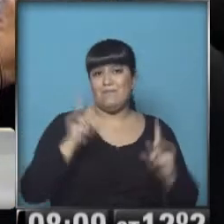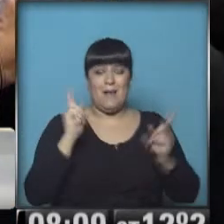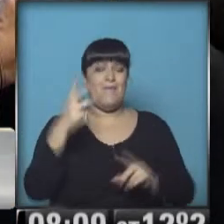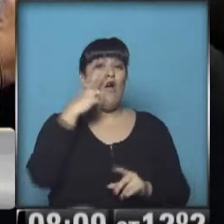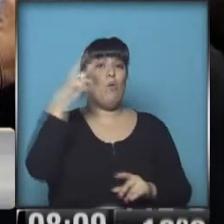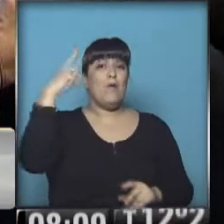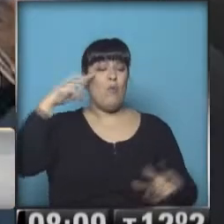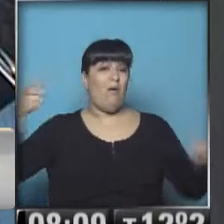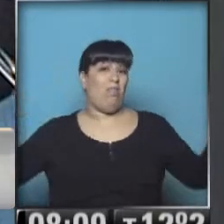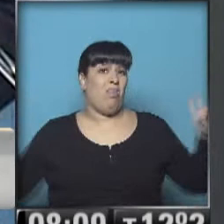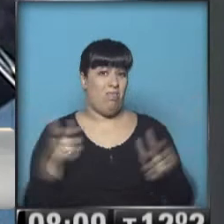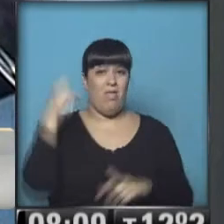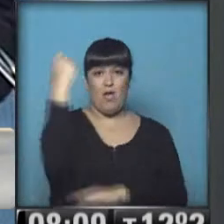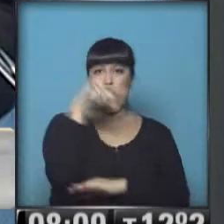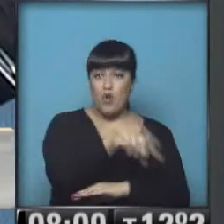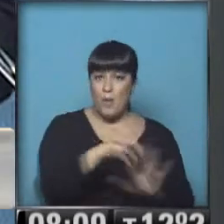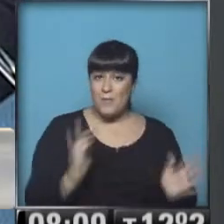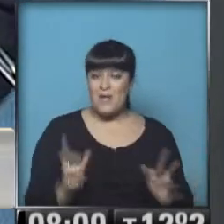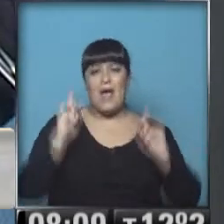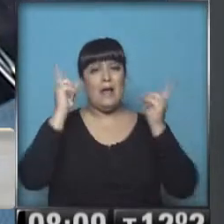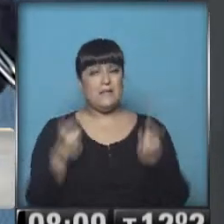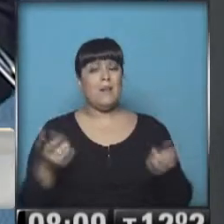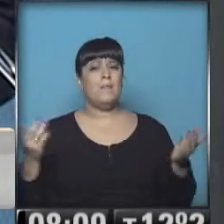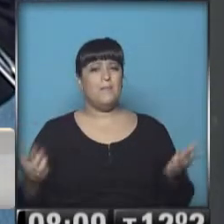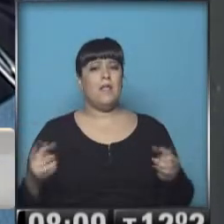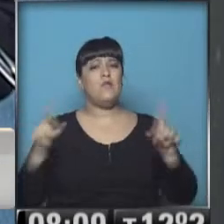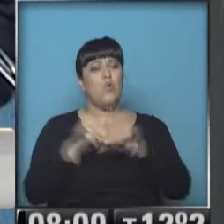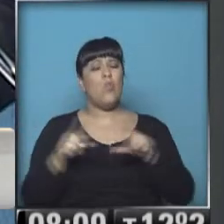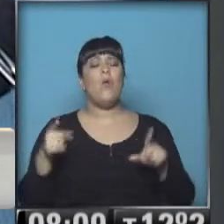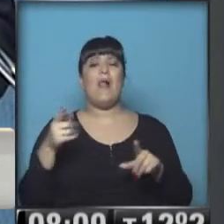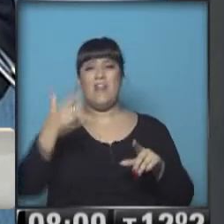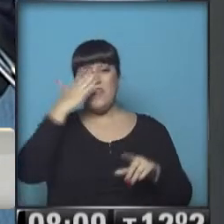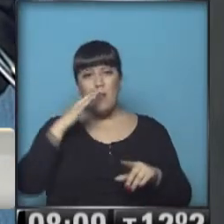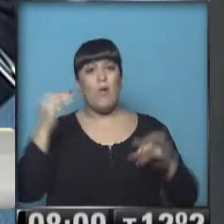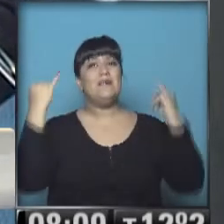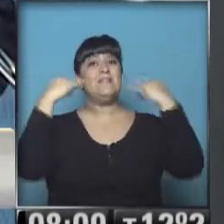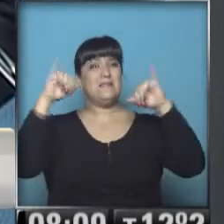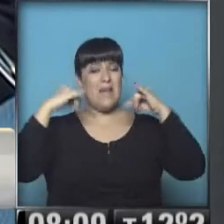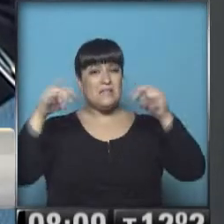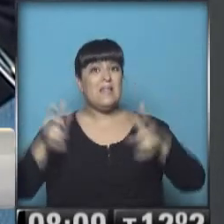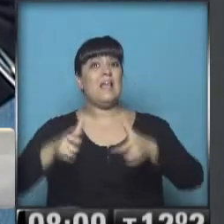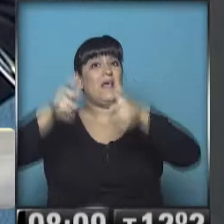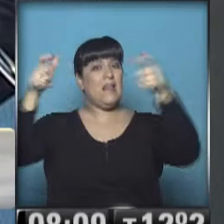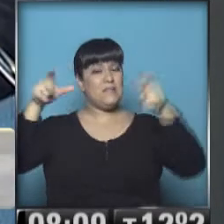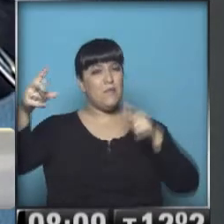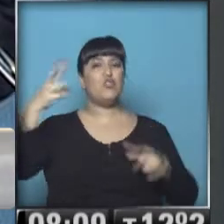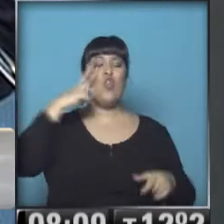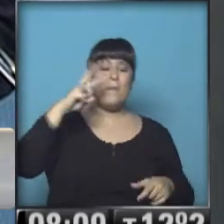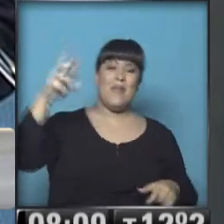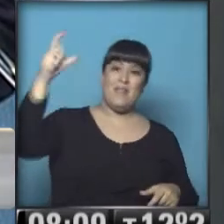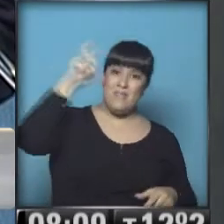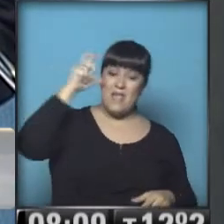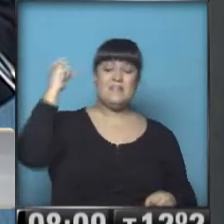2009 y luego se produce lo que se denomina la versión tim digamos una tasa de crecimiento un efecto disparada en el crecimiento 2010 y